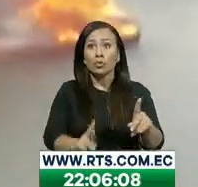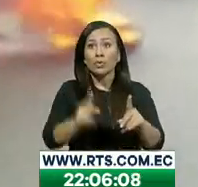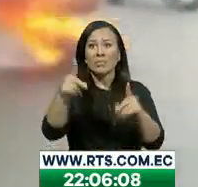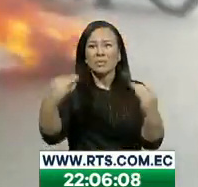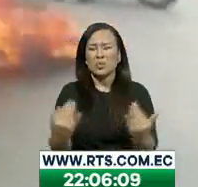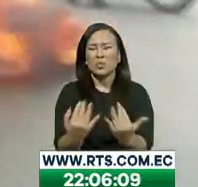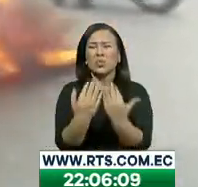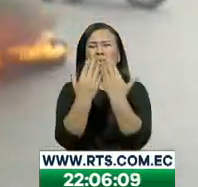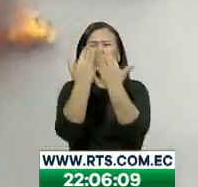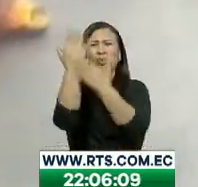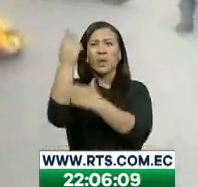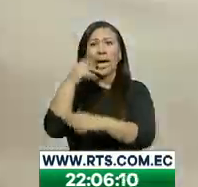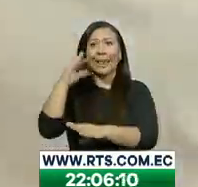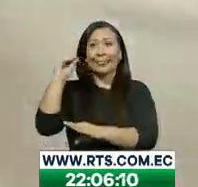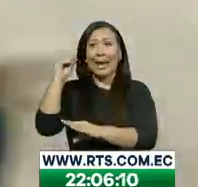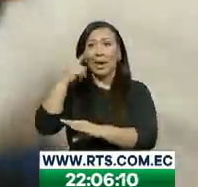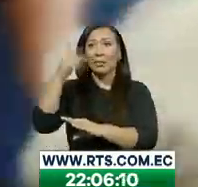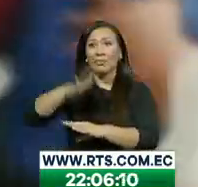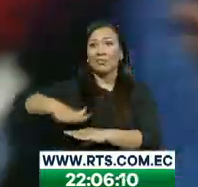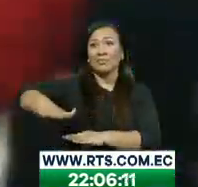se apoderó de la zona.